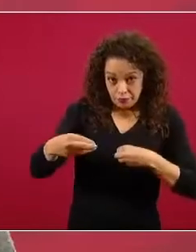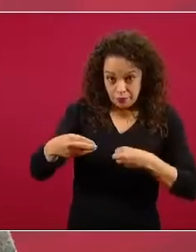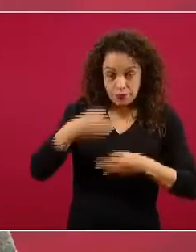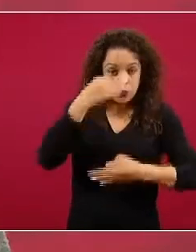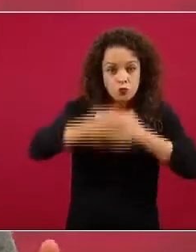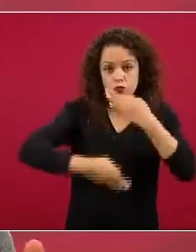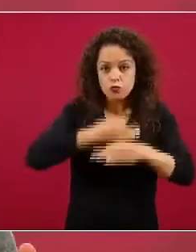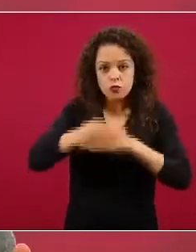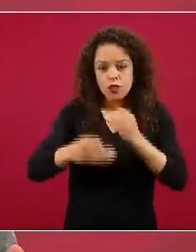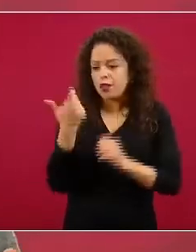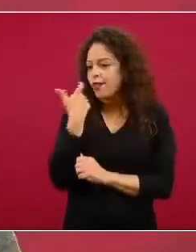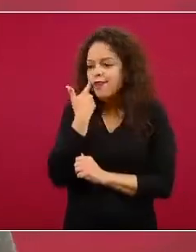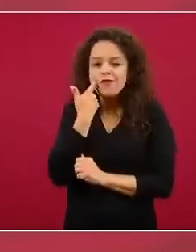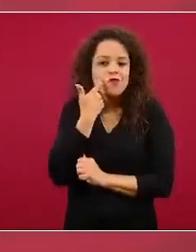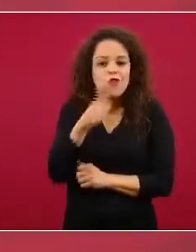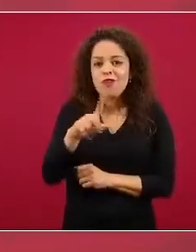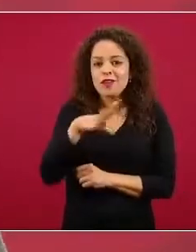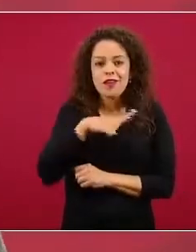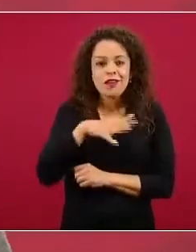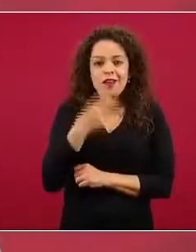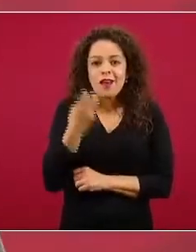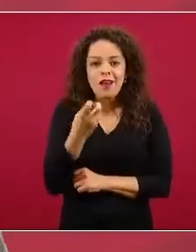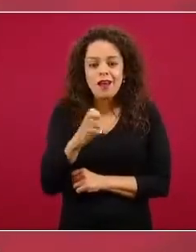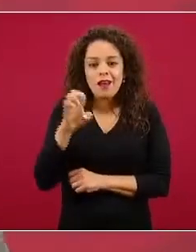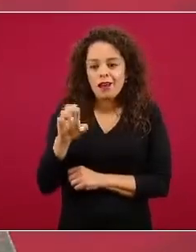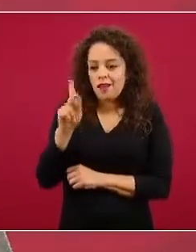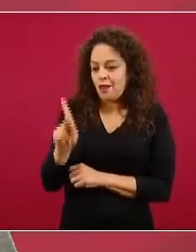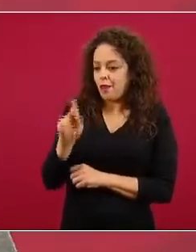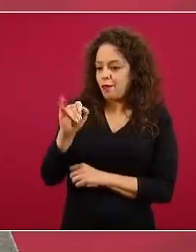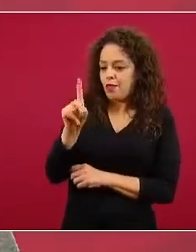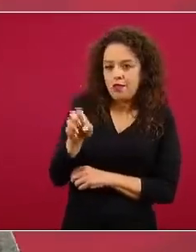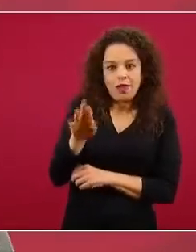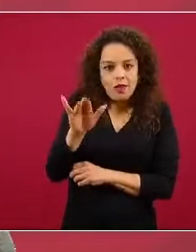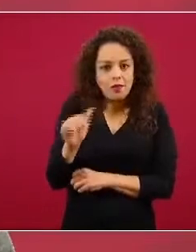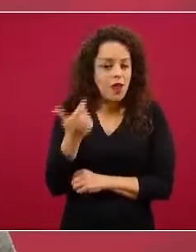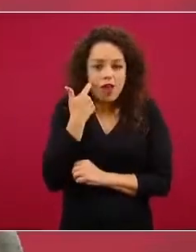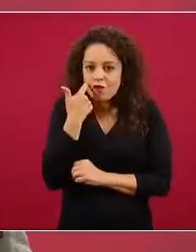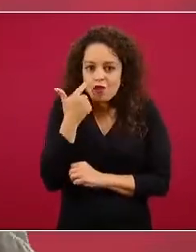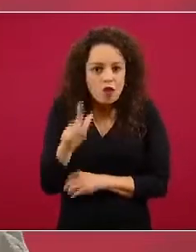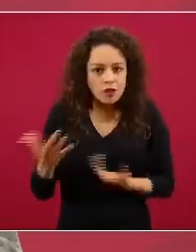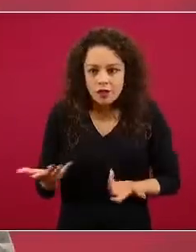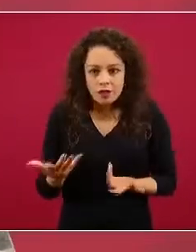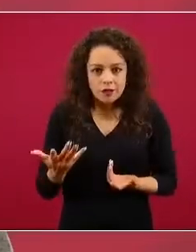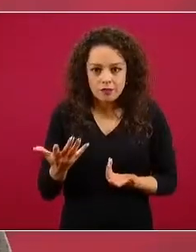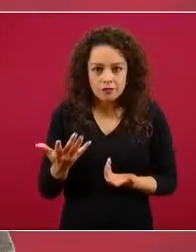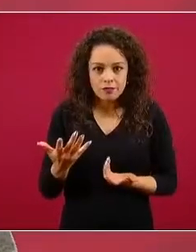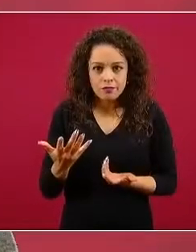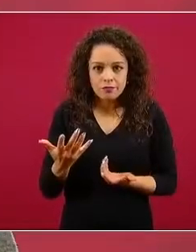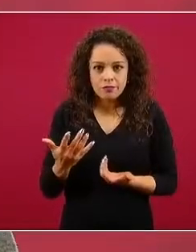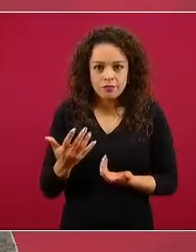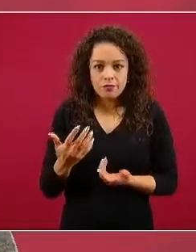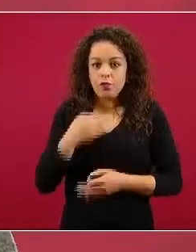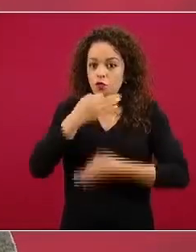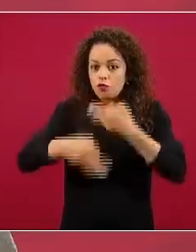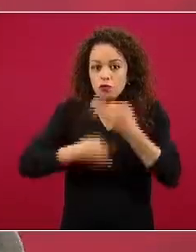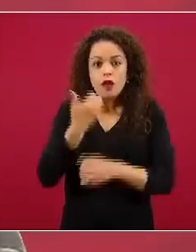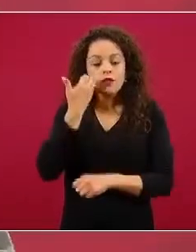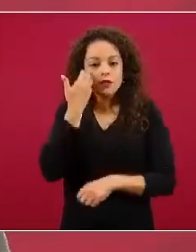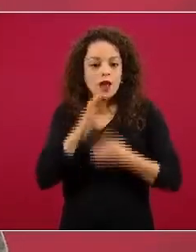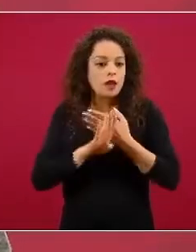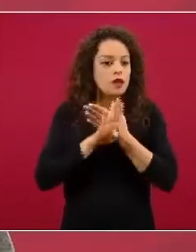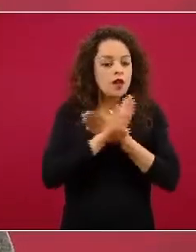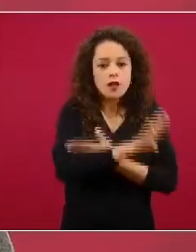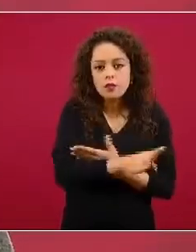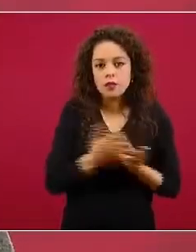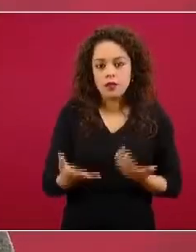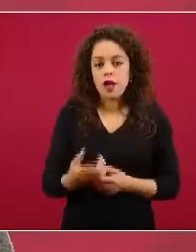epidemia, ¿no es cierto? Todos, todas quisiéramos que no hubiera una sola persona enferma, una sola